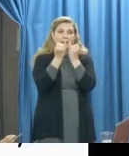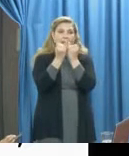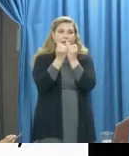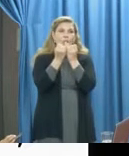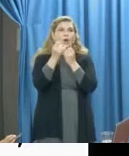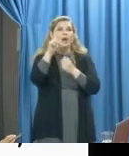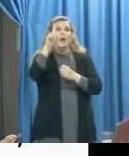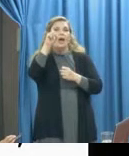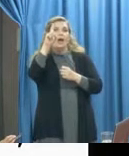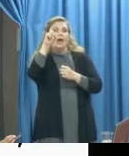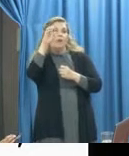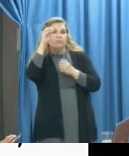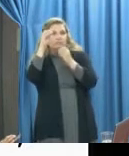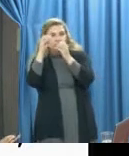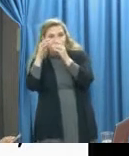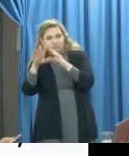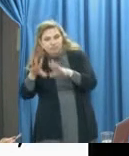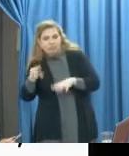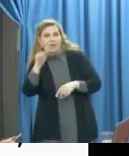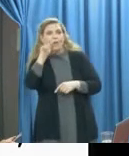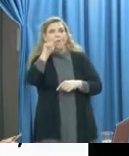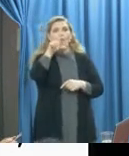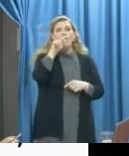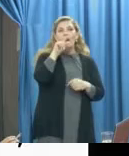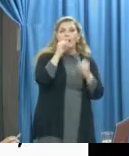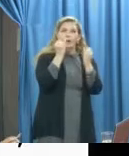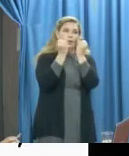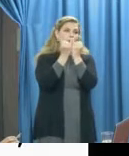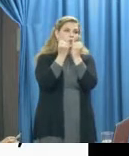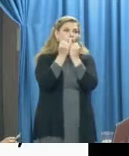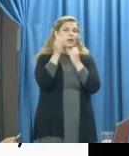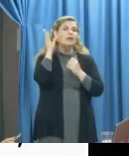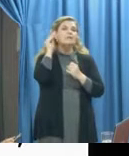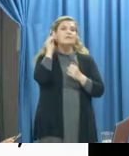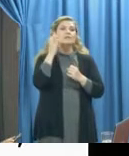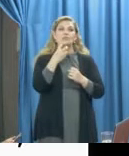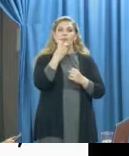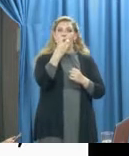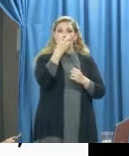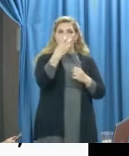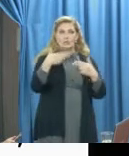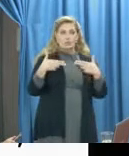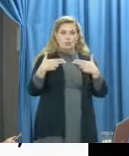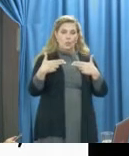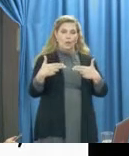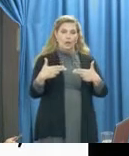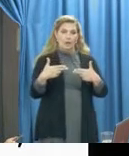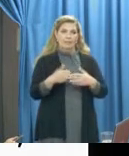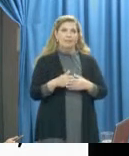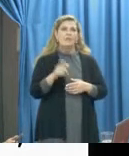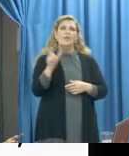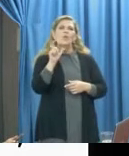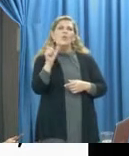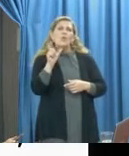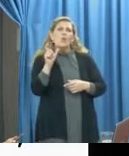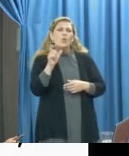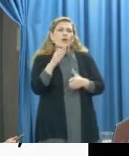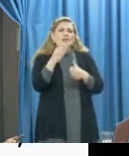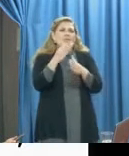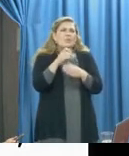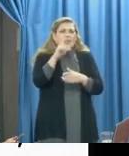caer agua, el trinar de un pájaro, escuchamos la voz humana. Entonces, cuando está